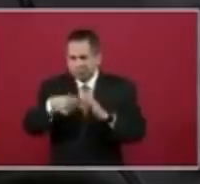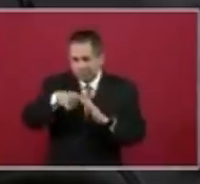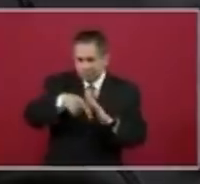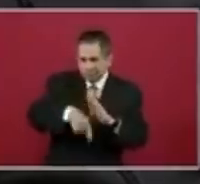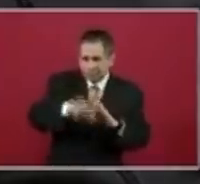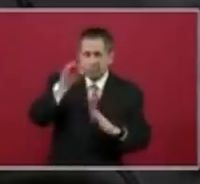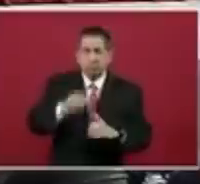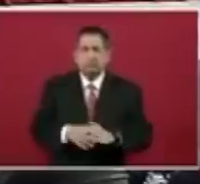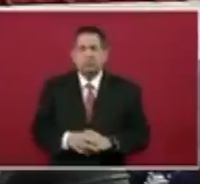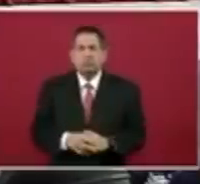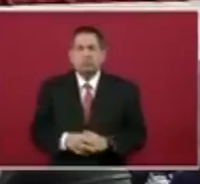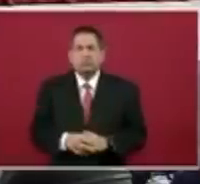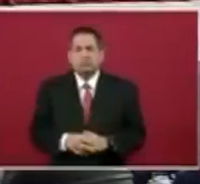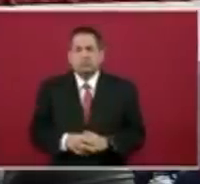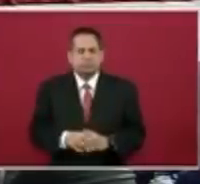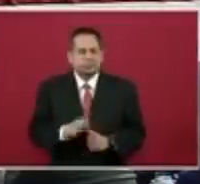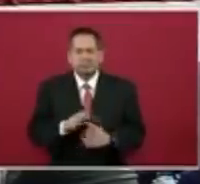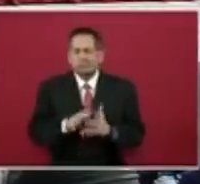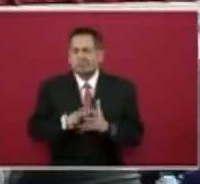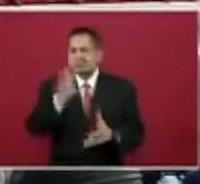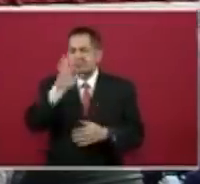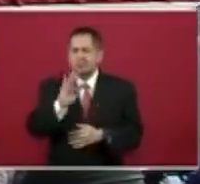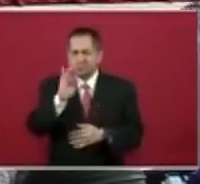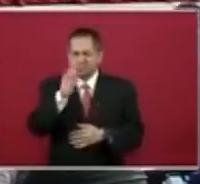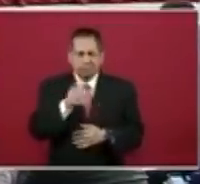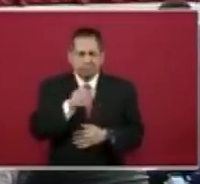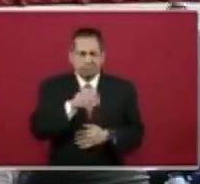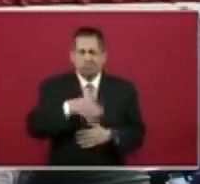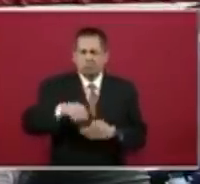exploración? En casi todos.